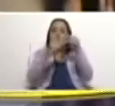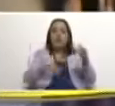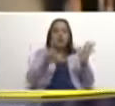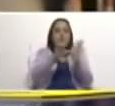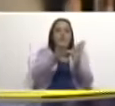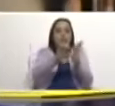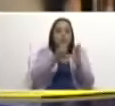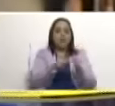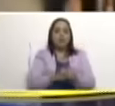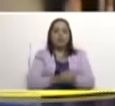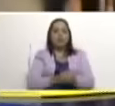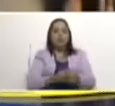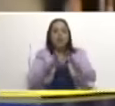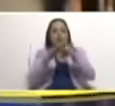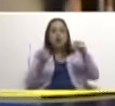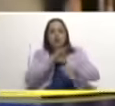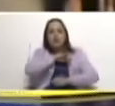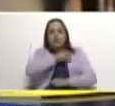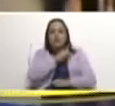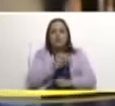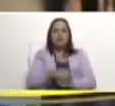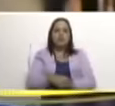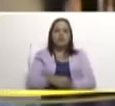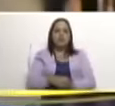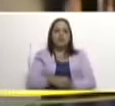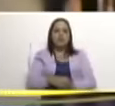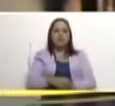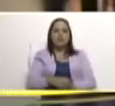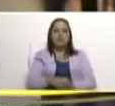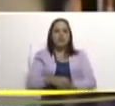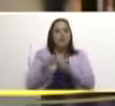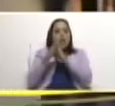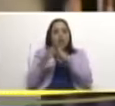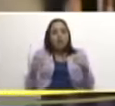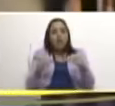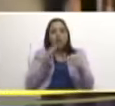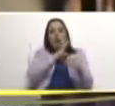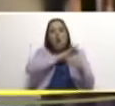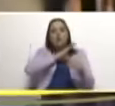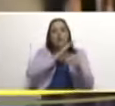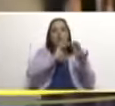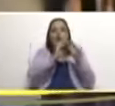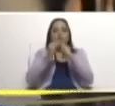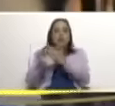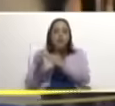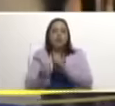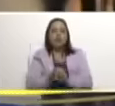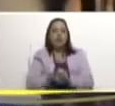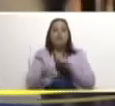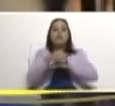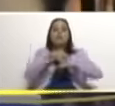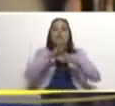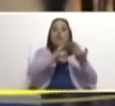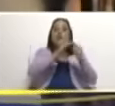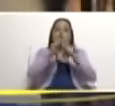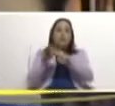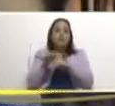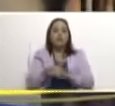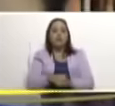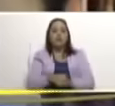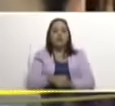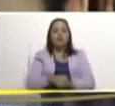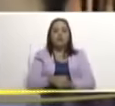en cada universidad, en cada consejo comunal, ministro de comuna,